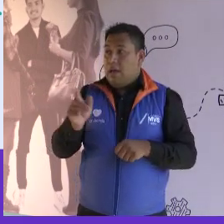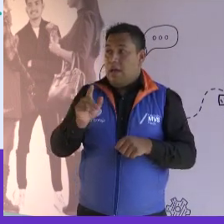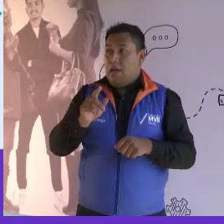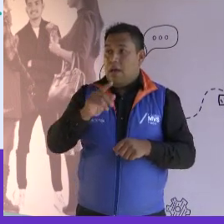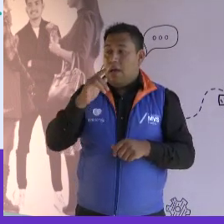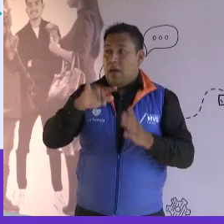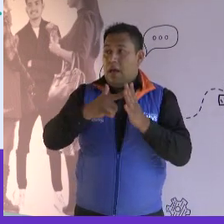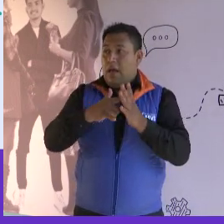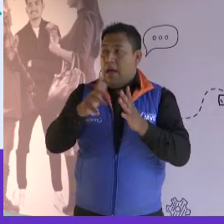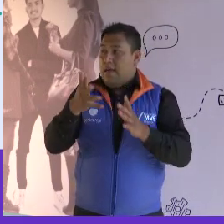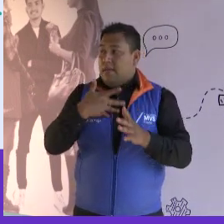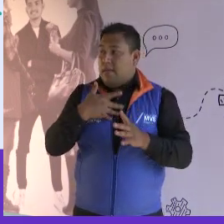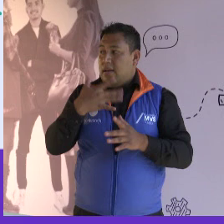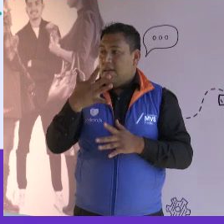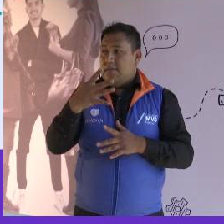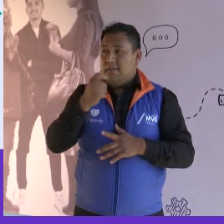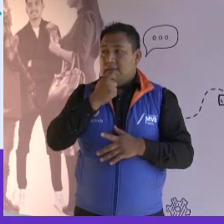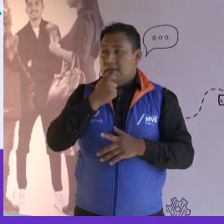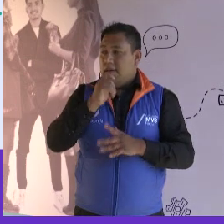evaluación.